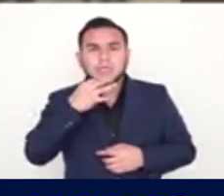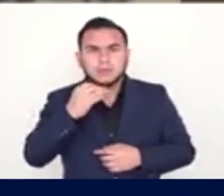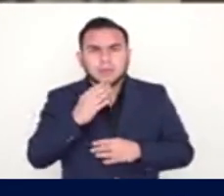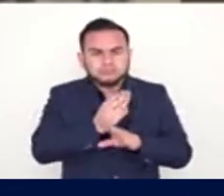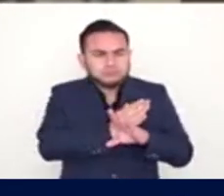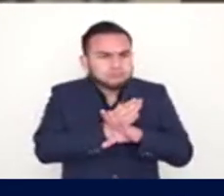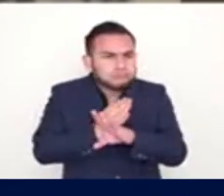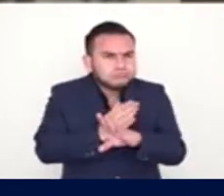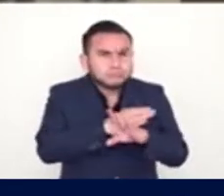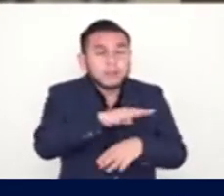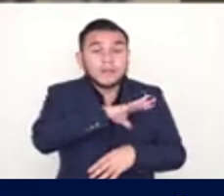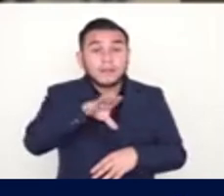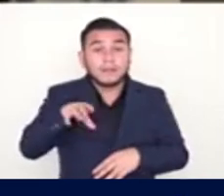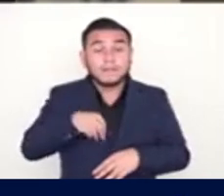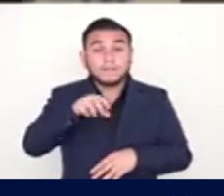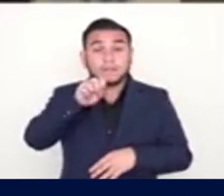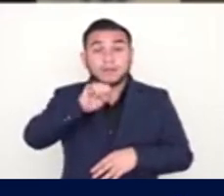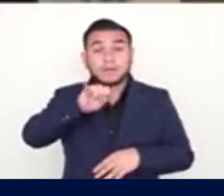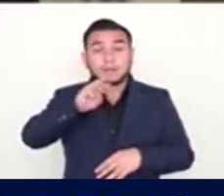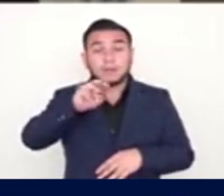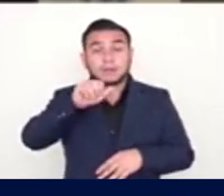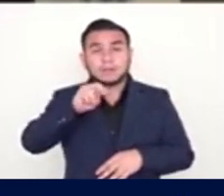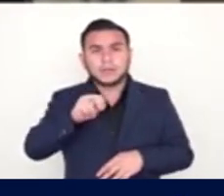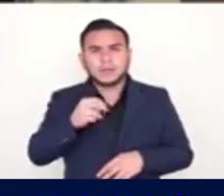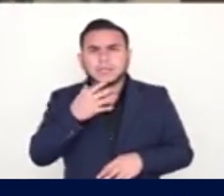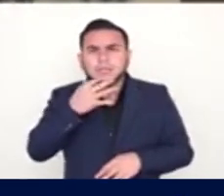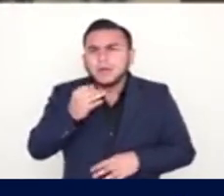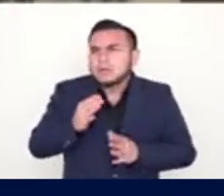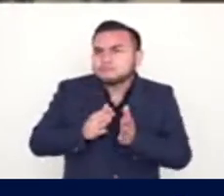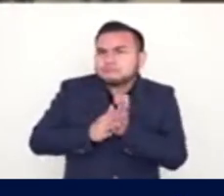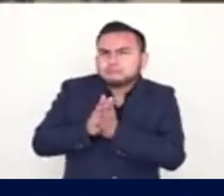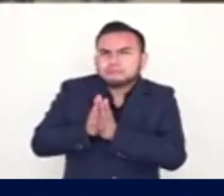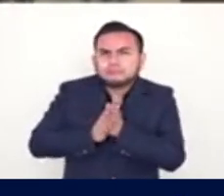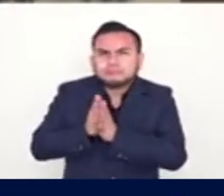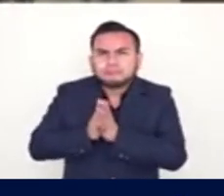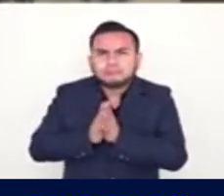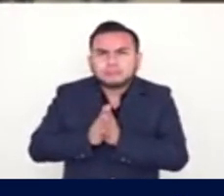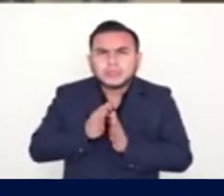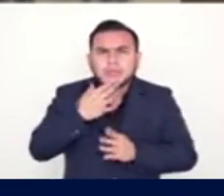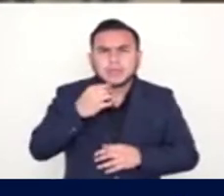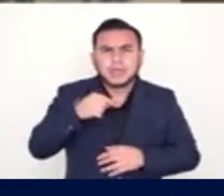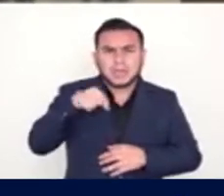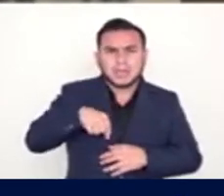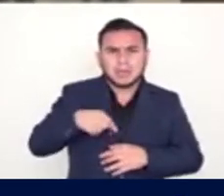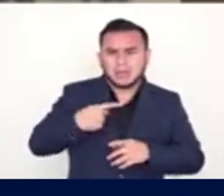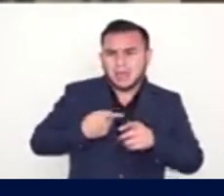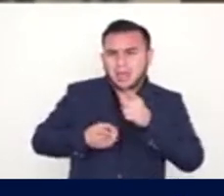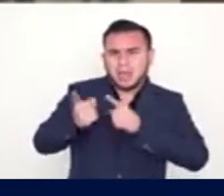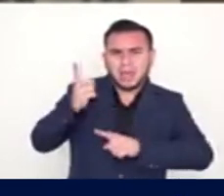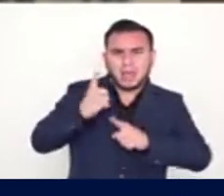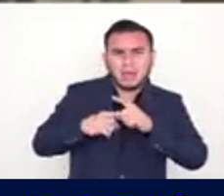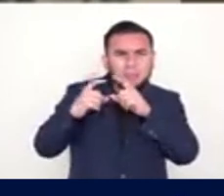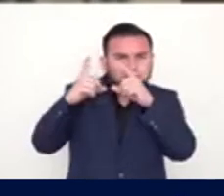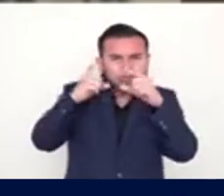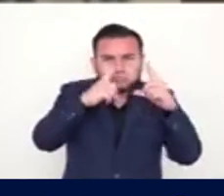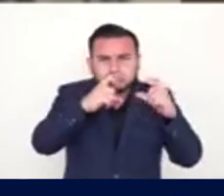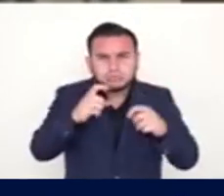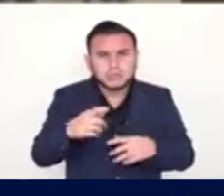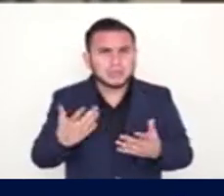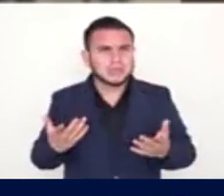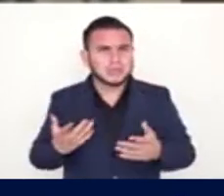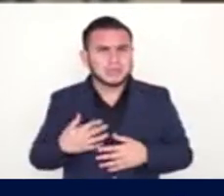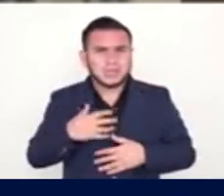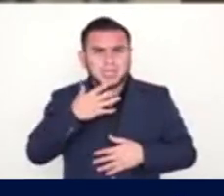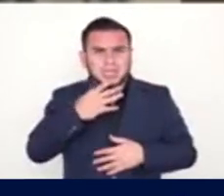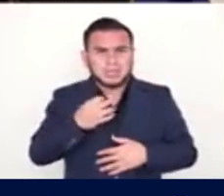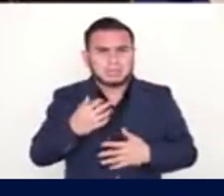los intereses de la familia Simán. Y lo otro que me parece bien interesante es que digan que aquí se ataca la prensa. ¿Y qué están